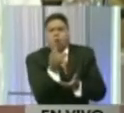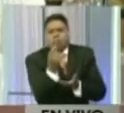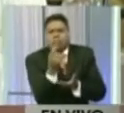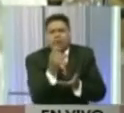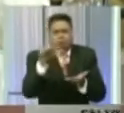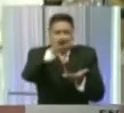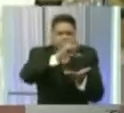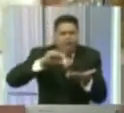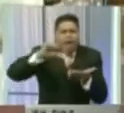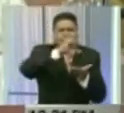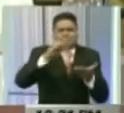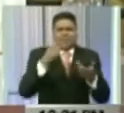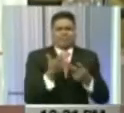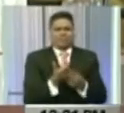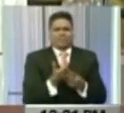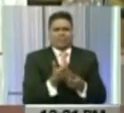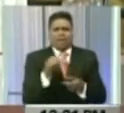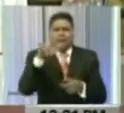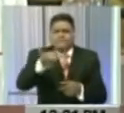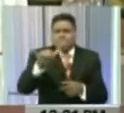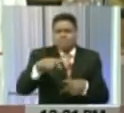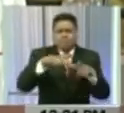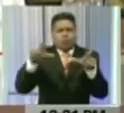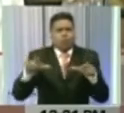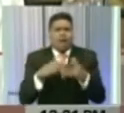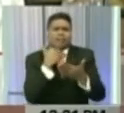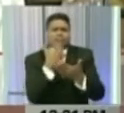aceite. Sí, en la misma bodega.